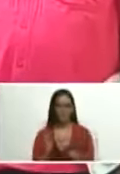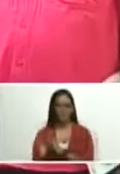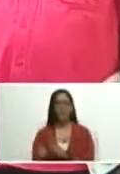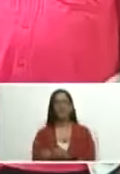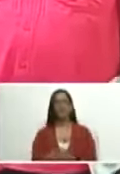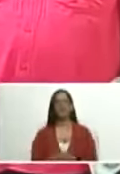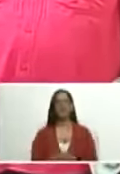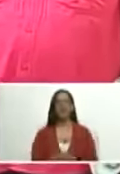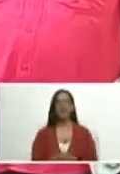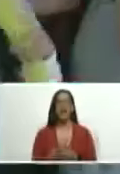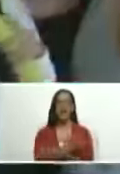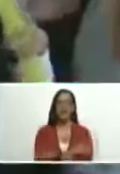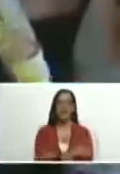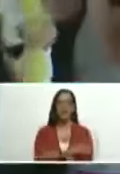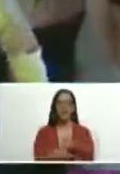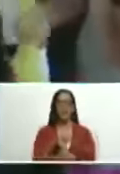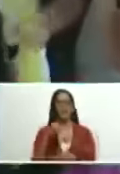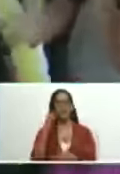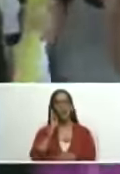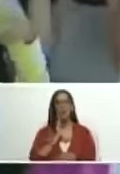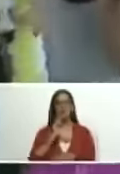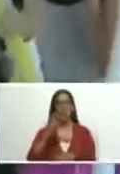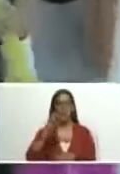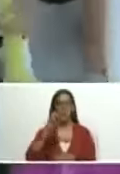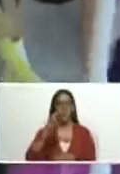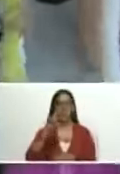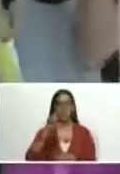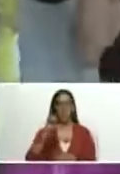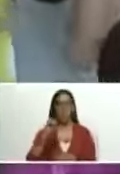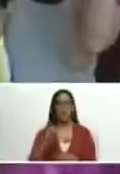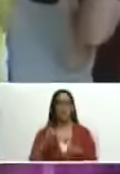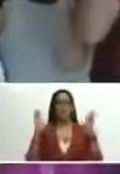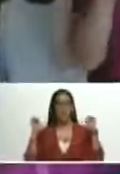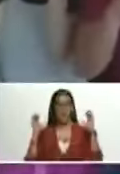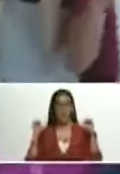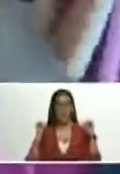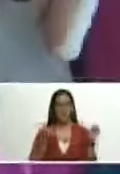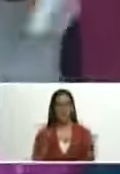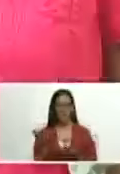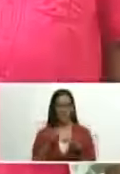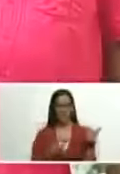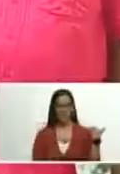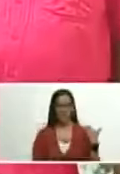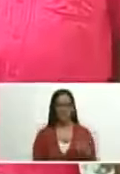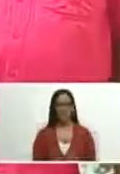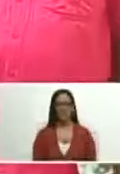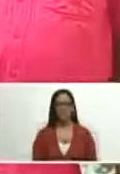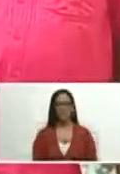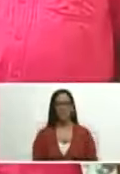Armisticio, el abrazo de Bolívar y Morillo. Bueno, con esto me despido. Adelante, presidente.